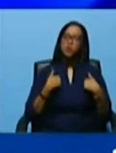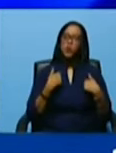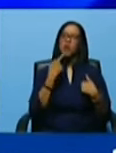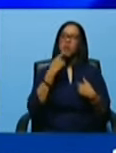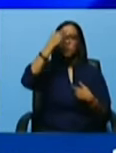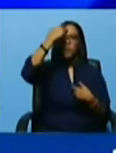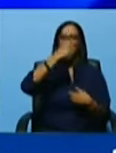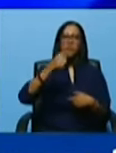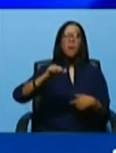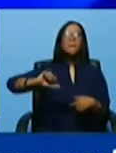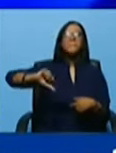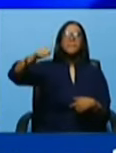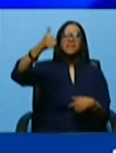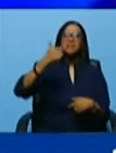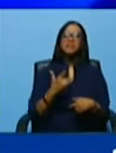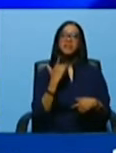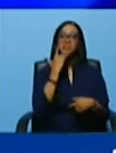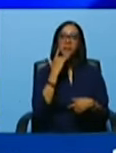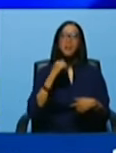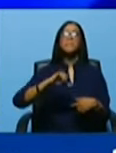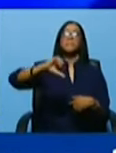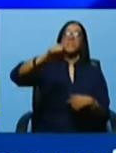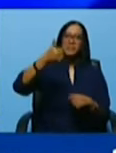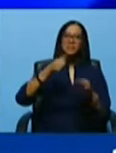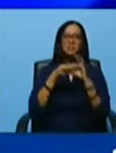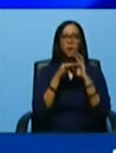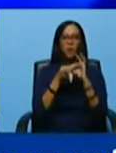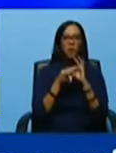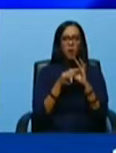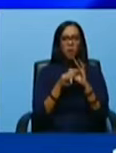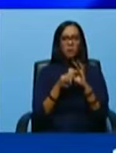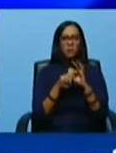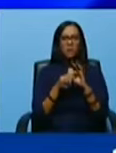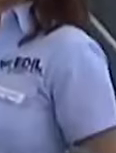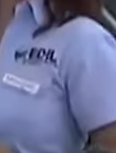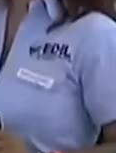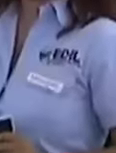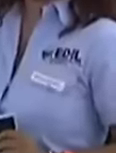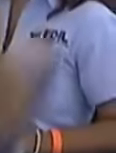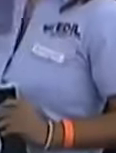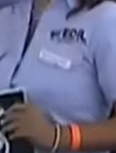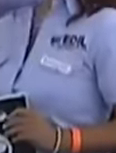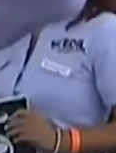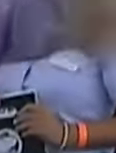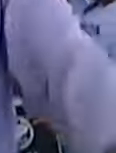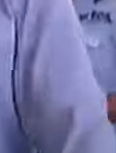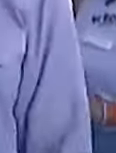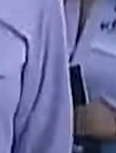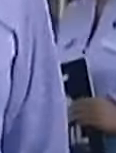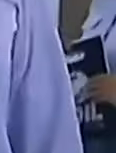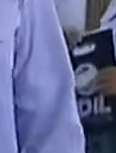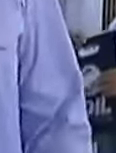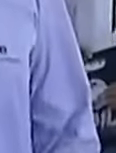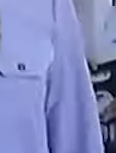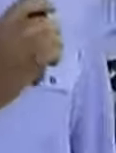el financiador fundamental del Cártel de Puebla es Venezuela con todos sus recursos con todo su petróleo y por extensión